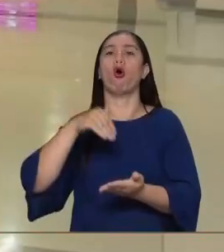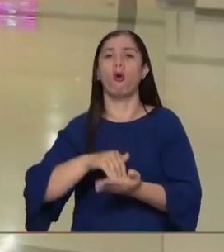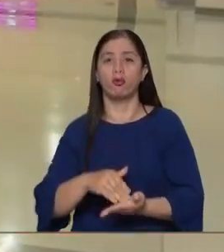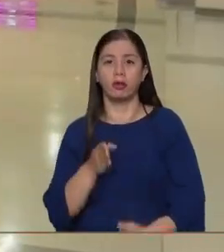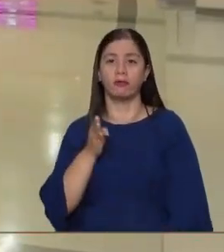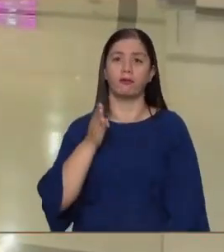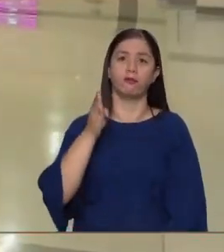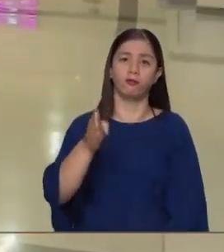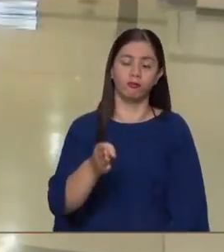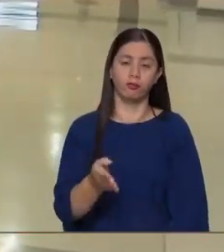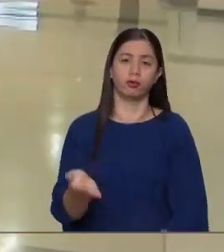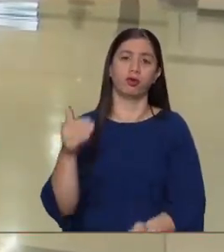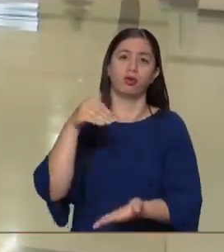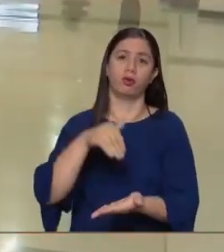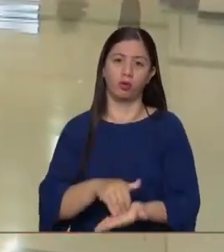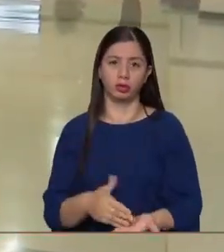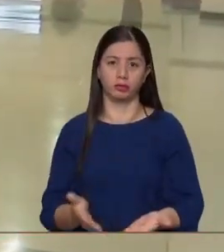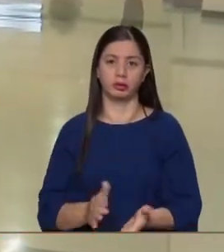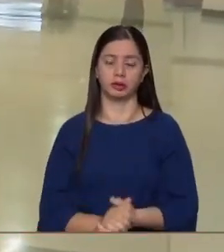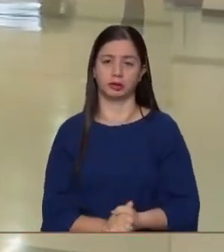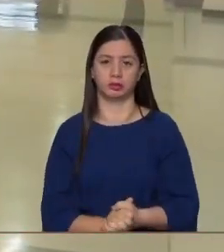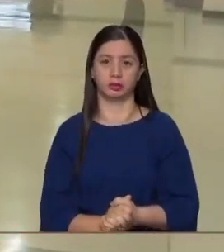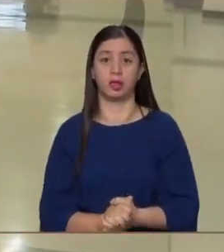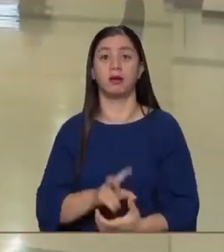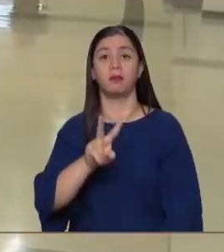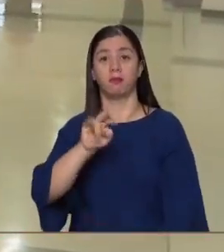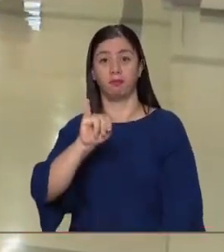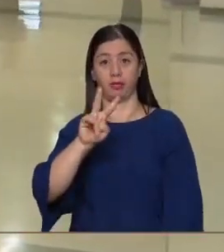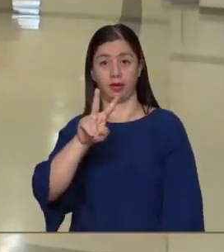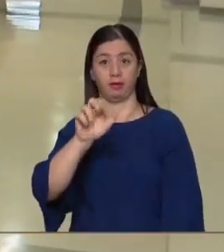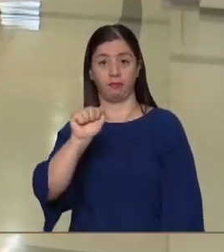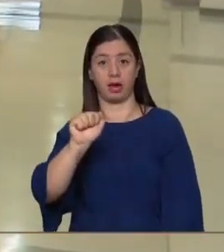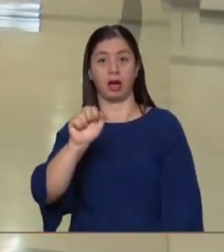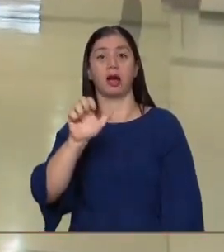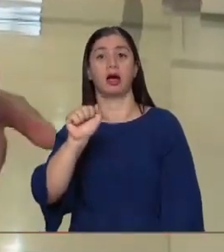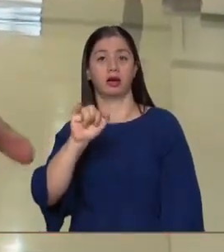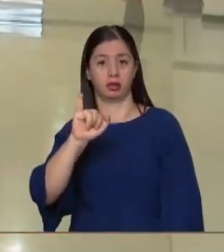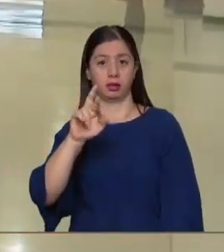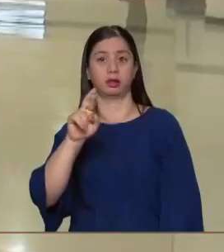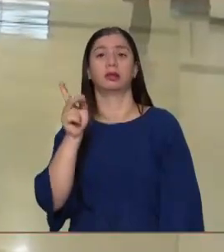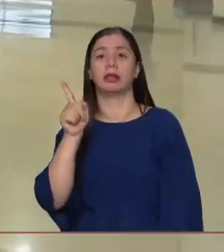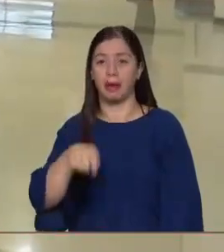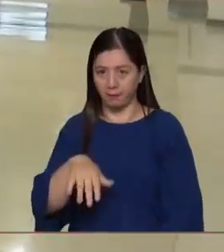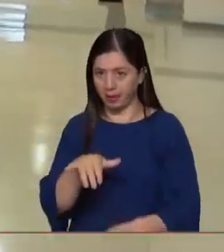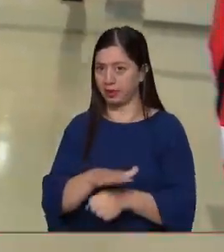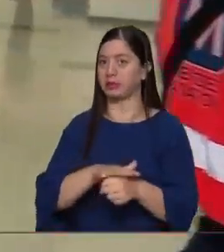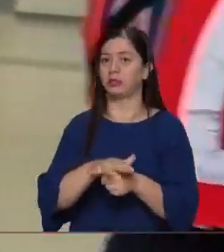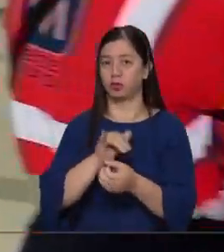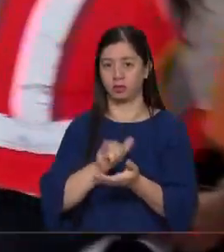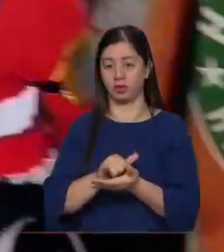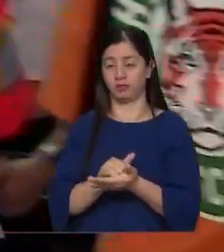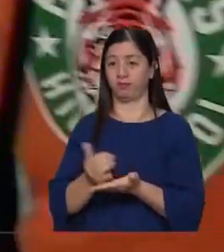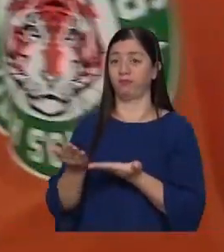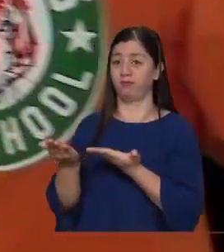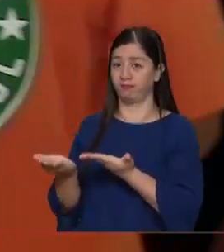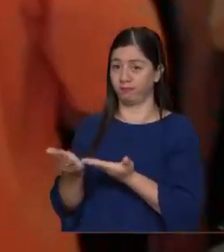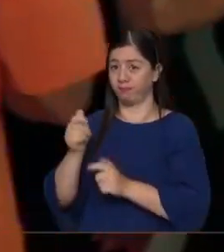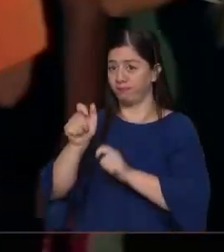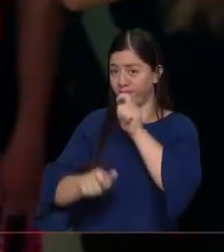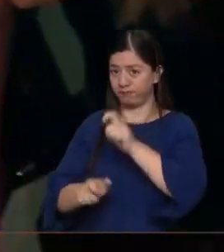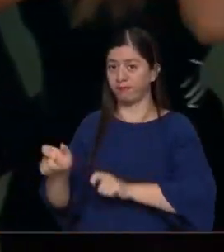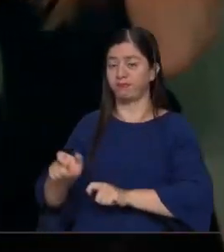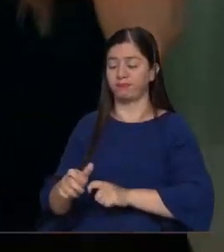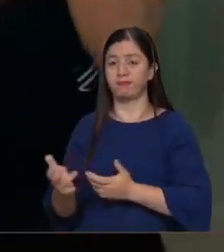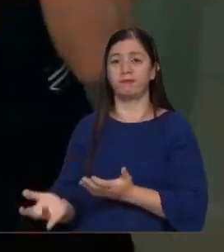como estas se vengan a registrar. Recordemos que Viva Air también vivió una situación similar y aquí en el aeropuerto pues muchos de los viajeros en estos momentos